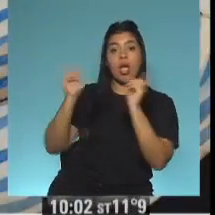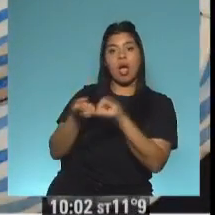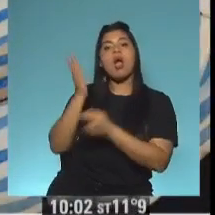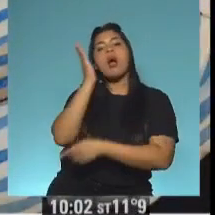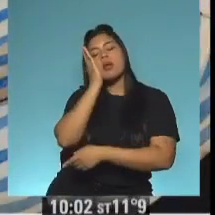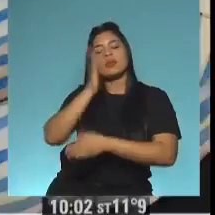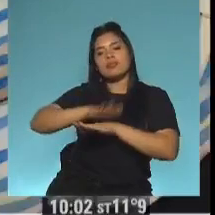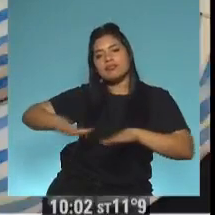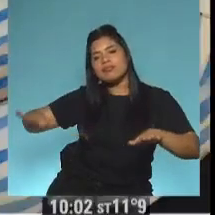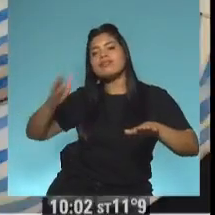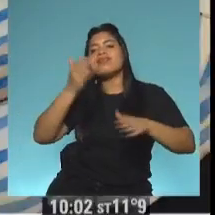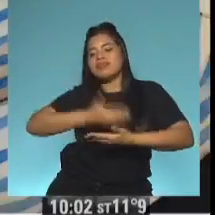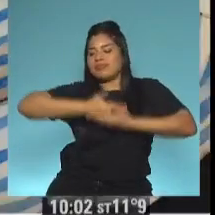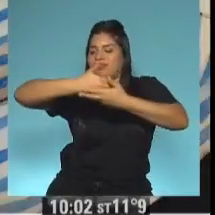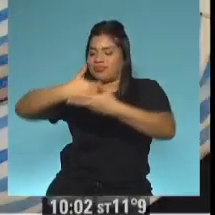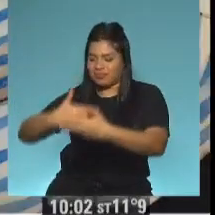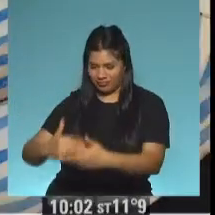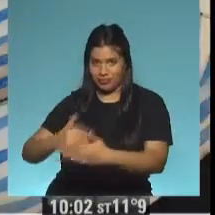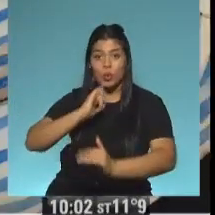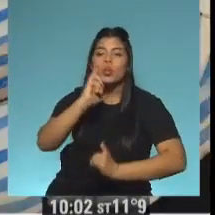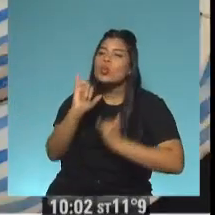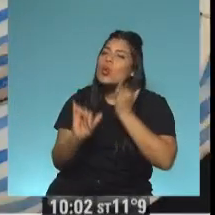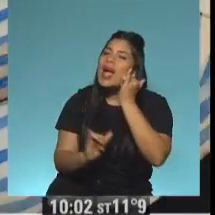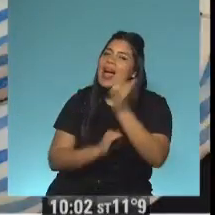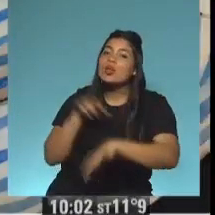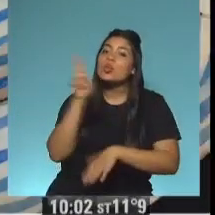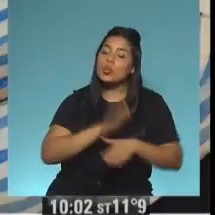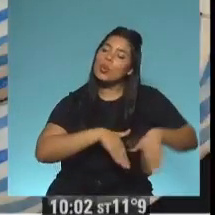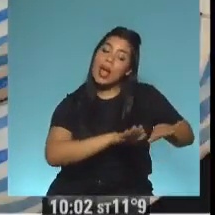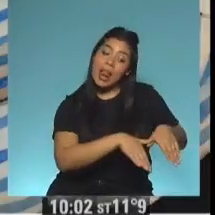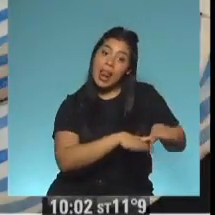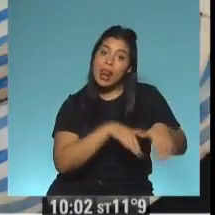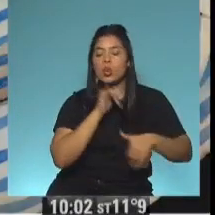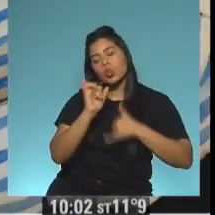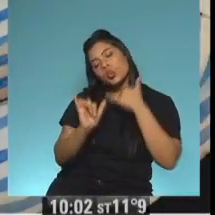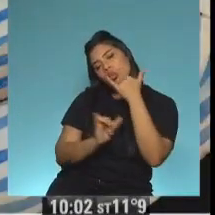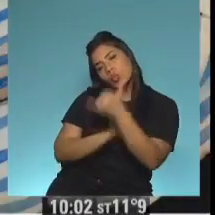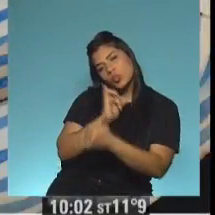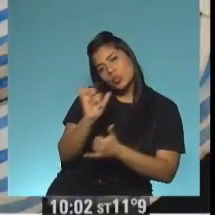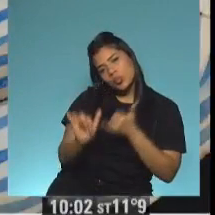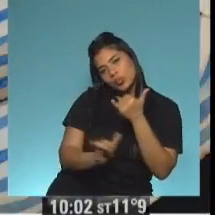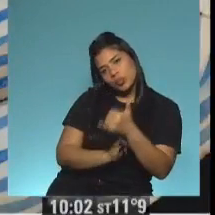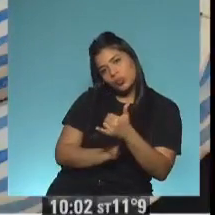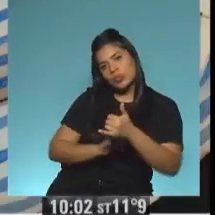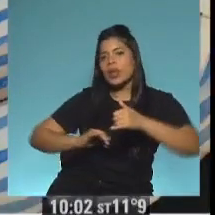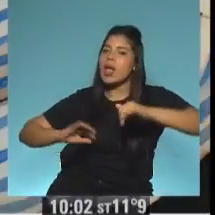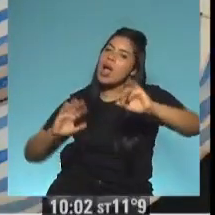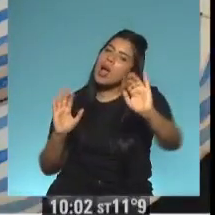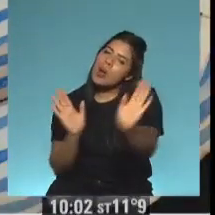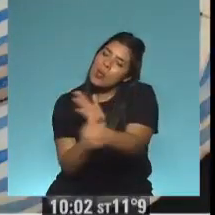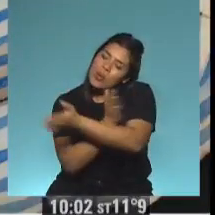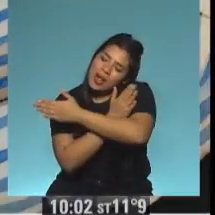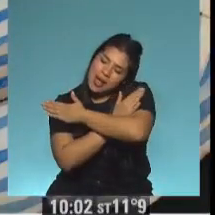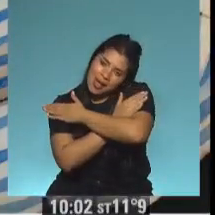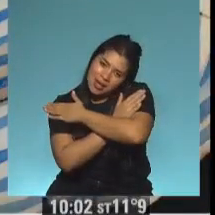sirena. Pino se acurrucó junto a él. Abrazó a la isla redonda y de rayas, porque ahora el